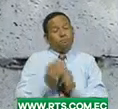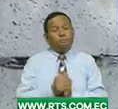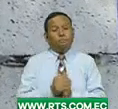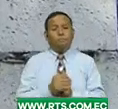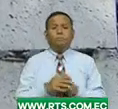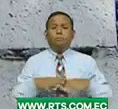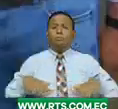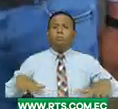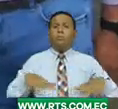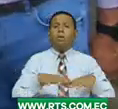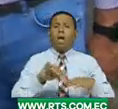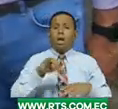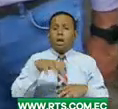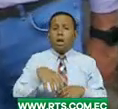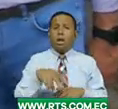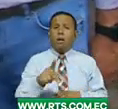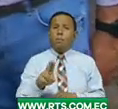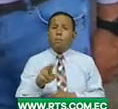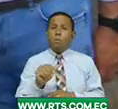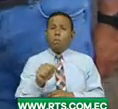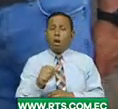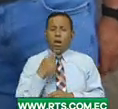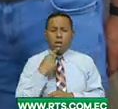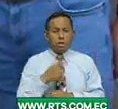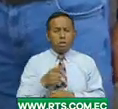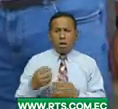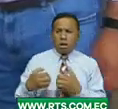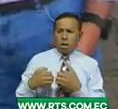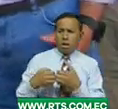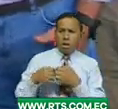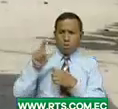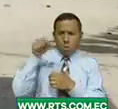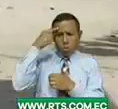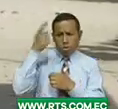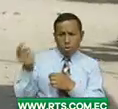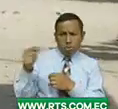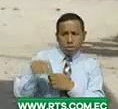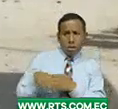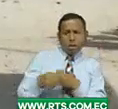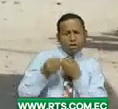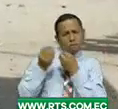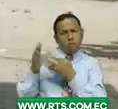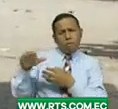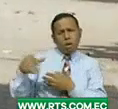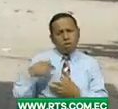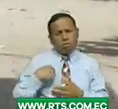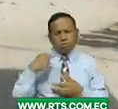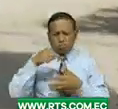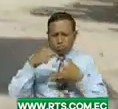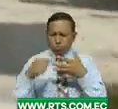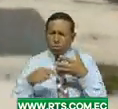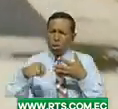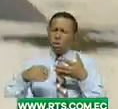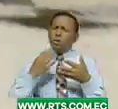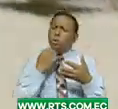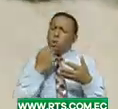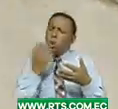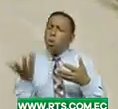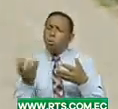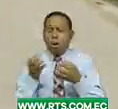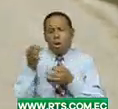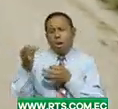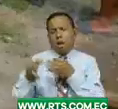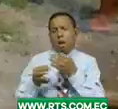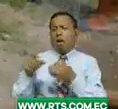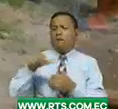de la isla Puná aprovecharon la presencia del equipo gubernamental para expresarle sus otras inconformidades, entre ellas